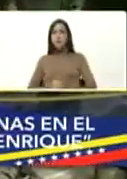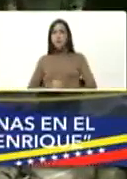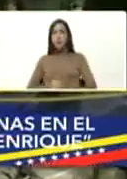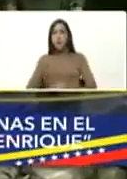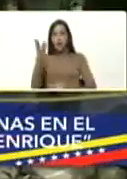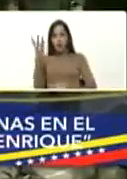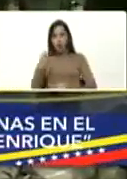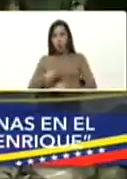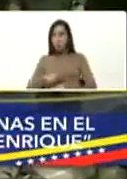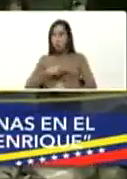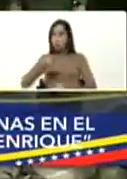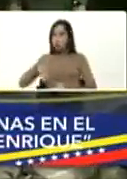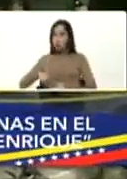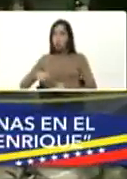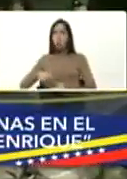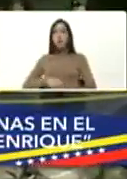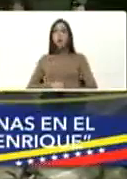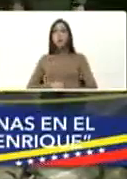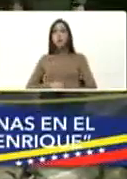que develemos el hito